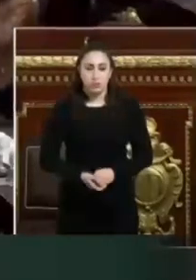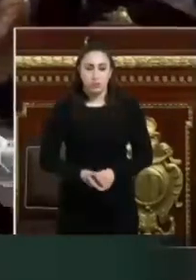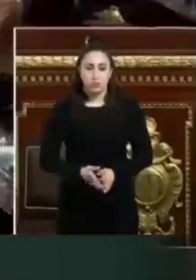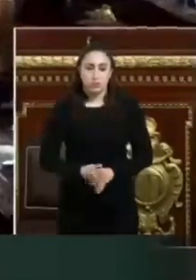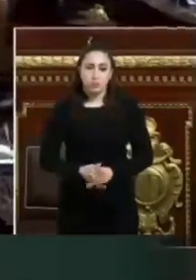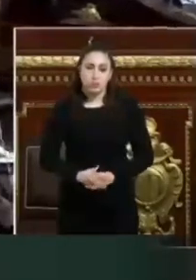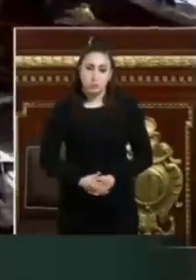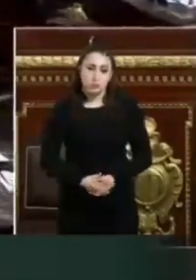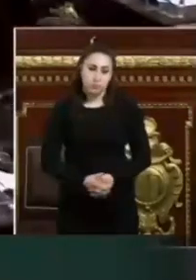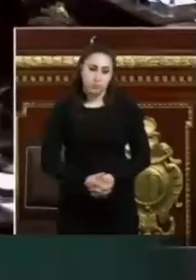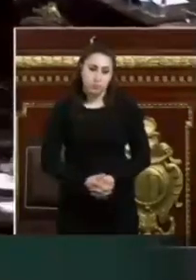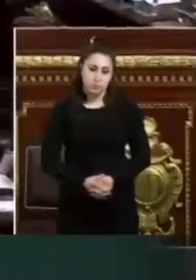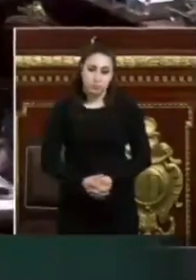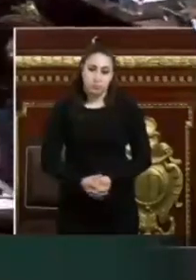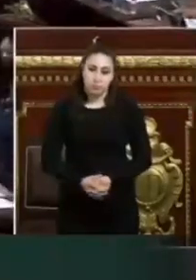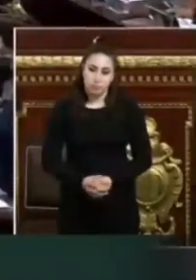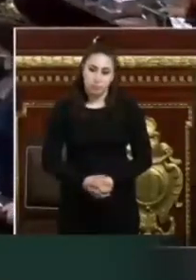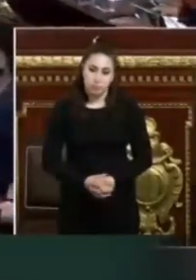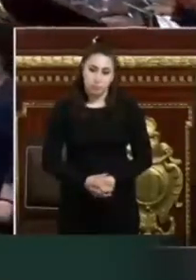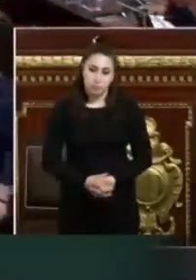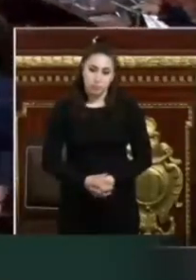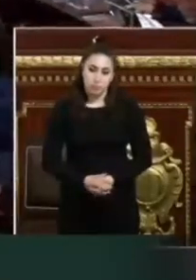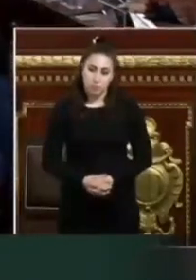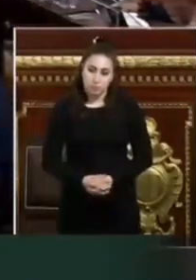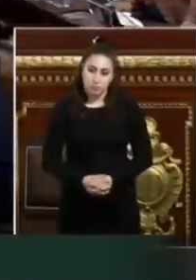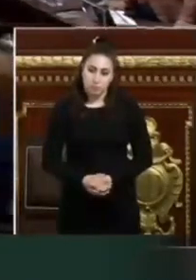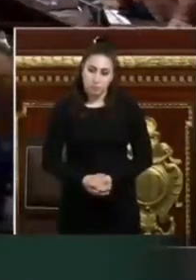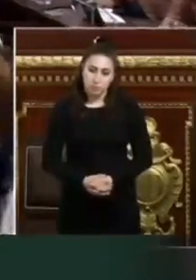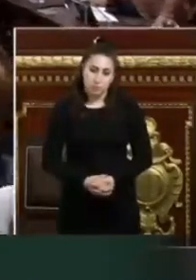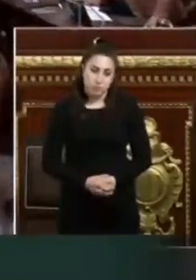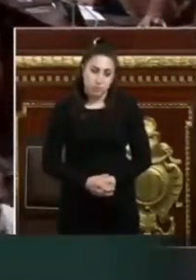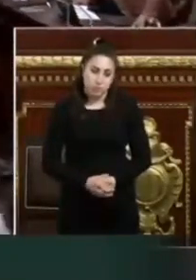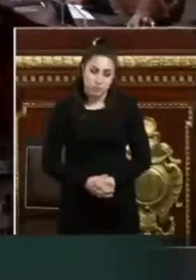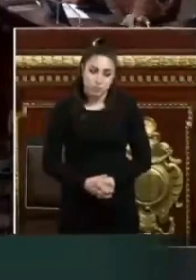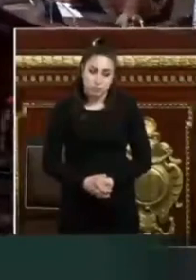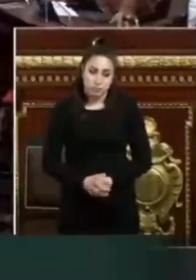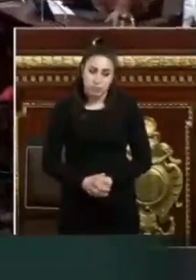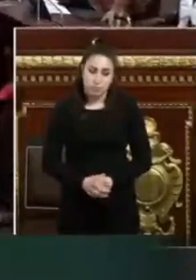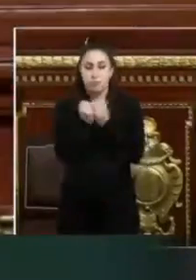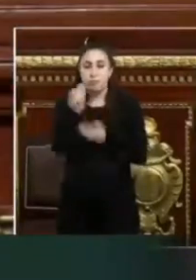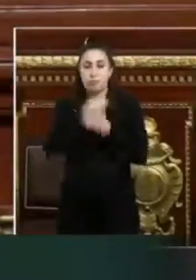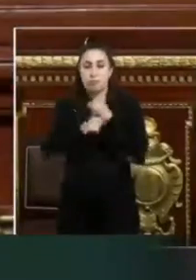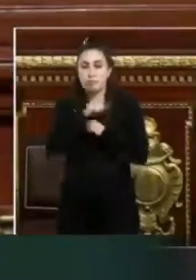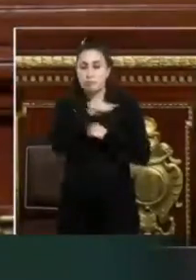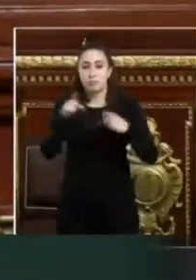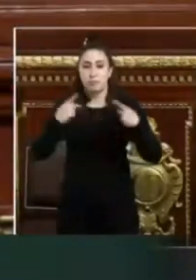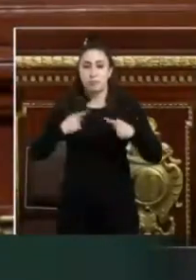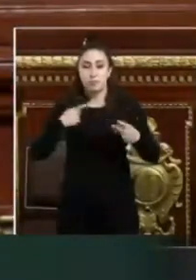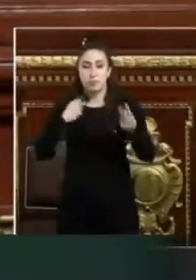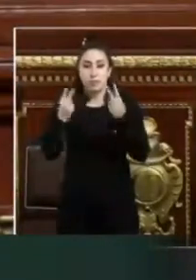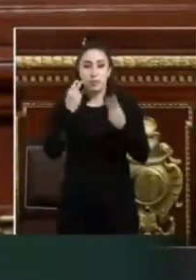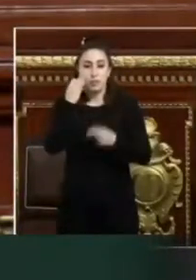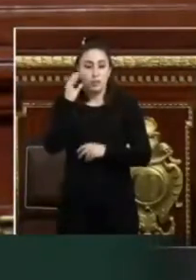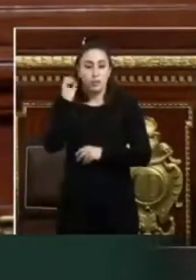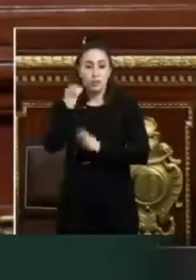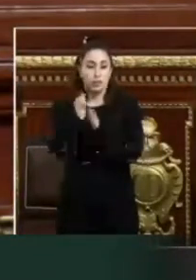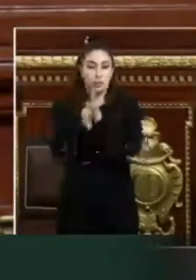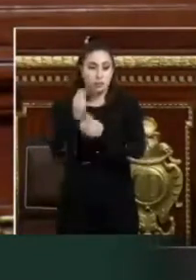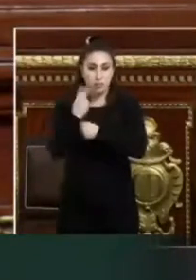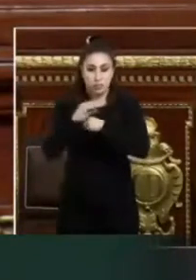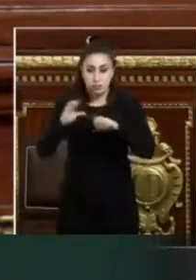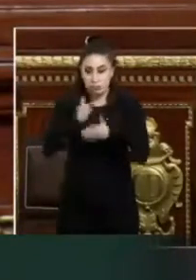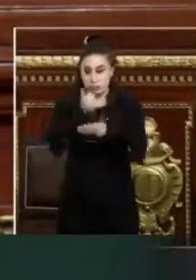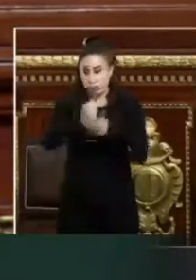declarar la ciudad santuario para personas defensoras de derechos humanos y periodistas. Pidió igualmente que se establezca una estrecha relación de